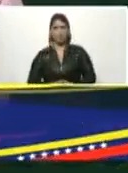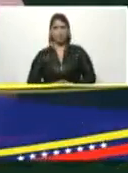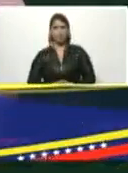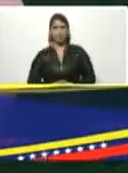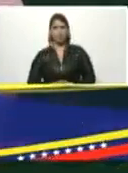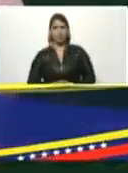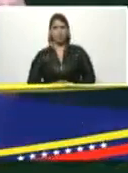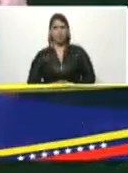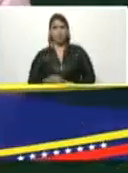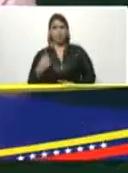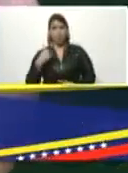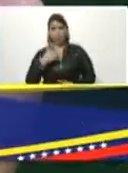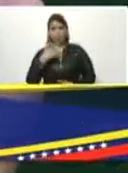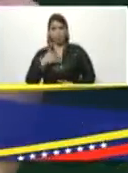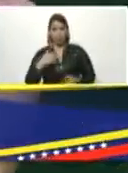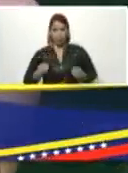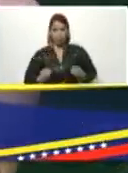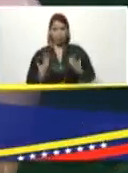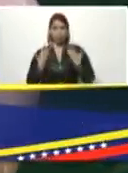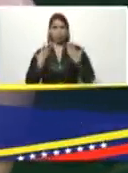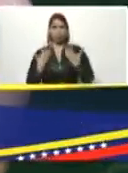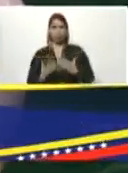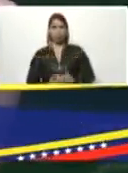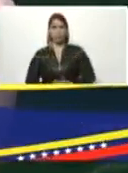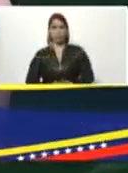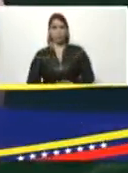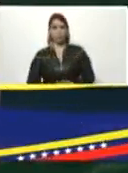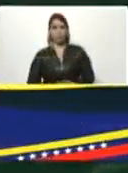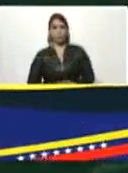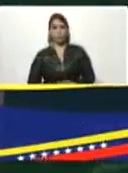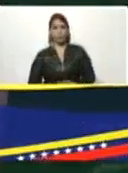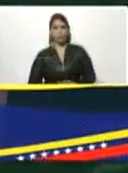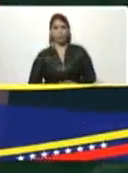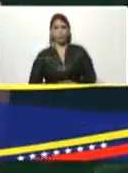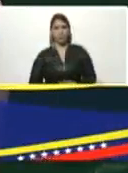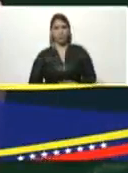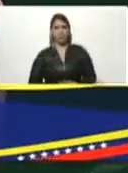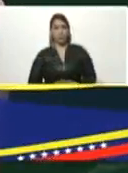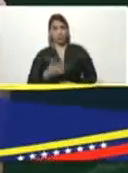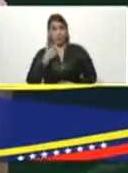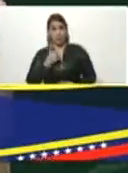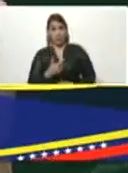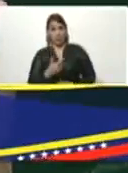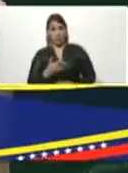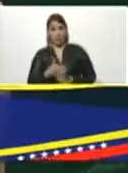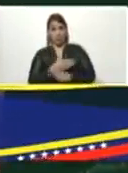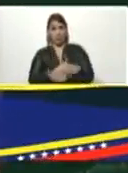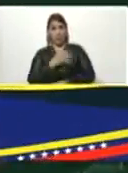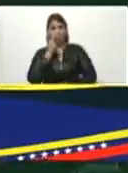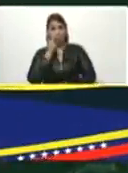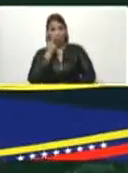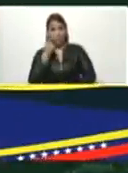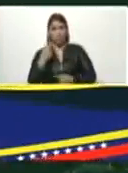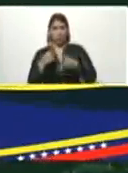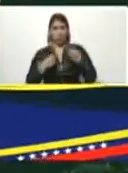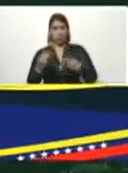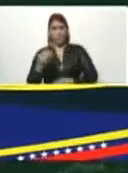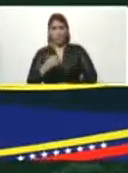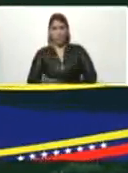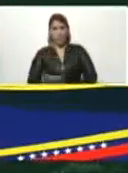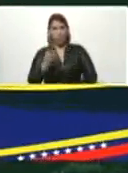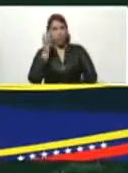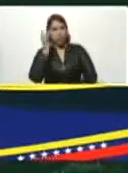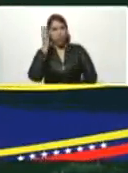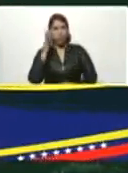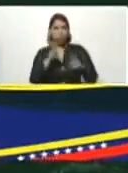me ha emocionado y me ha impactado. Ahora decía Felipe que una de las cosas más importantes es el